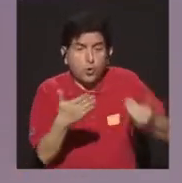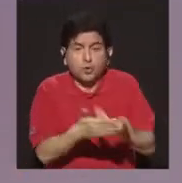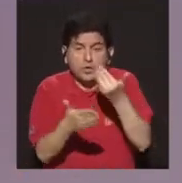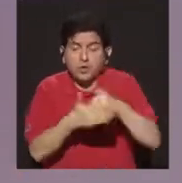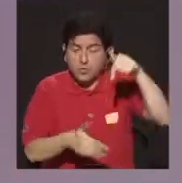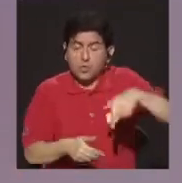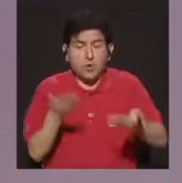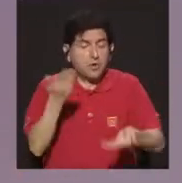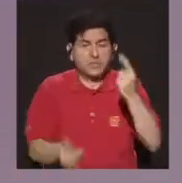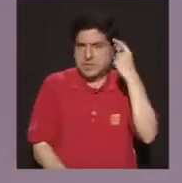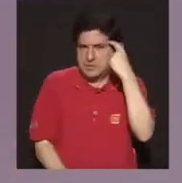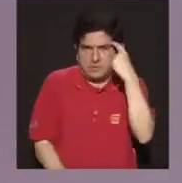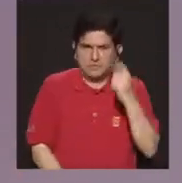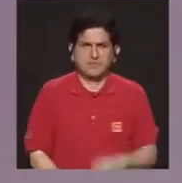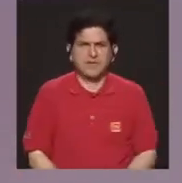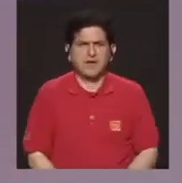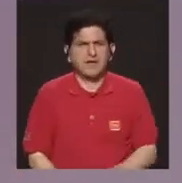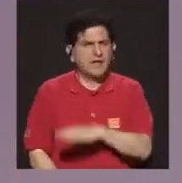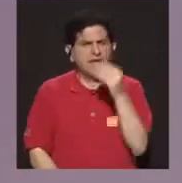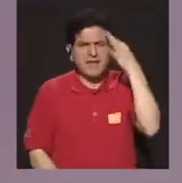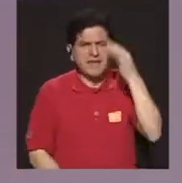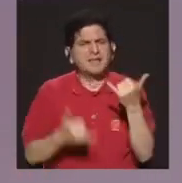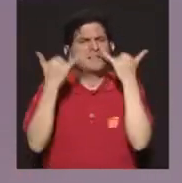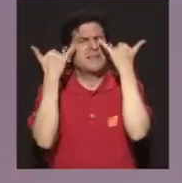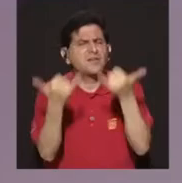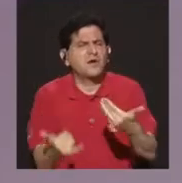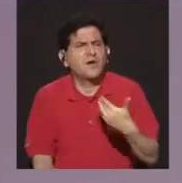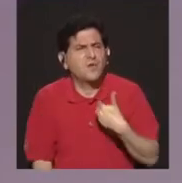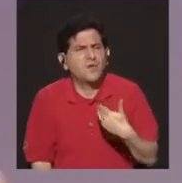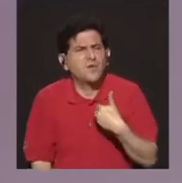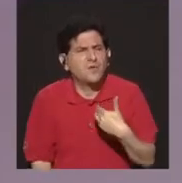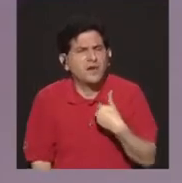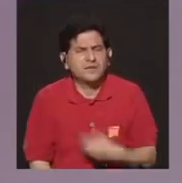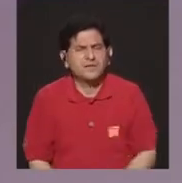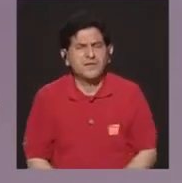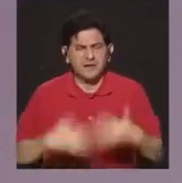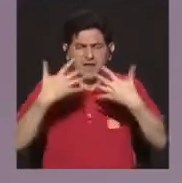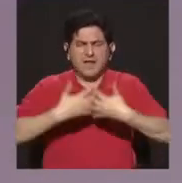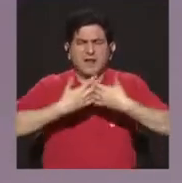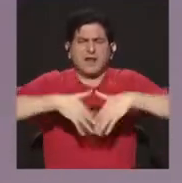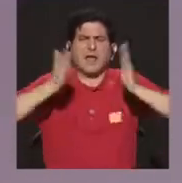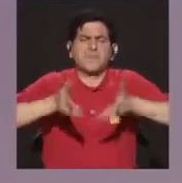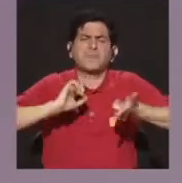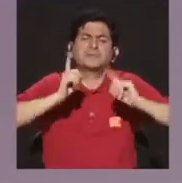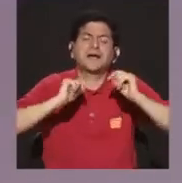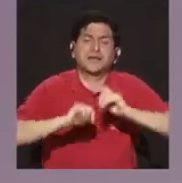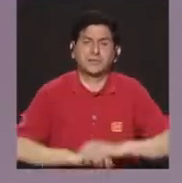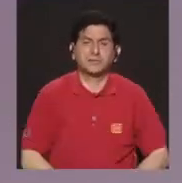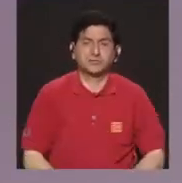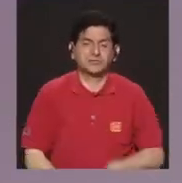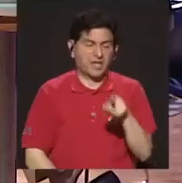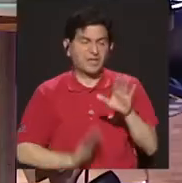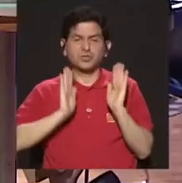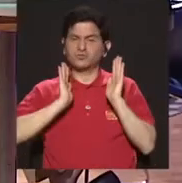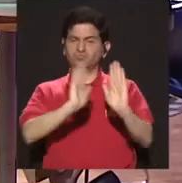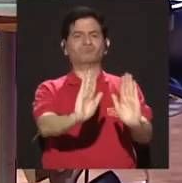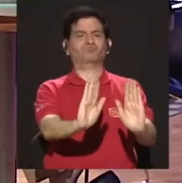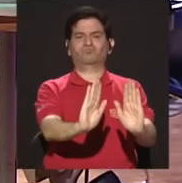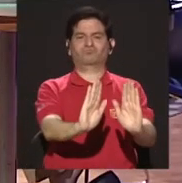consideramos cuál es la posición y perdón en este momento desde los concesionarios resistencia